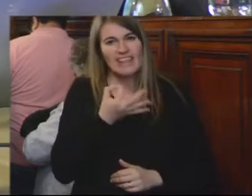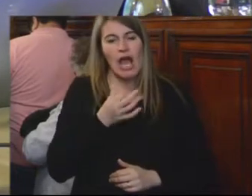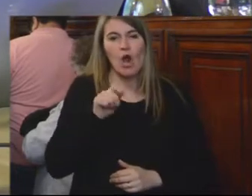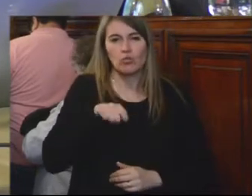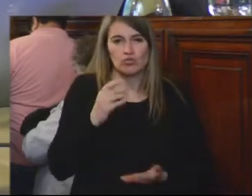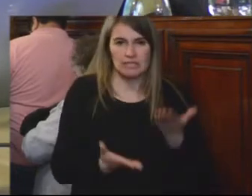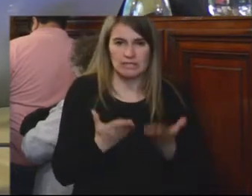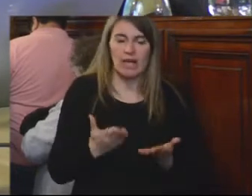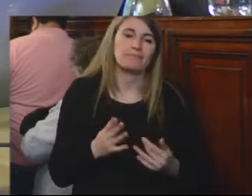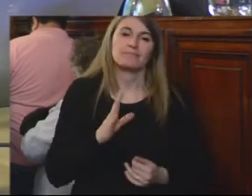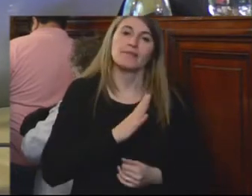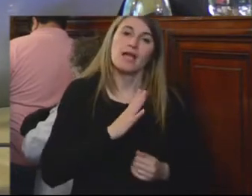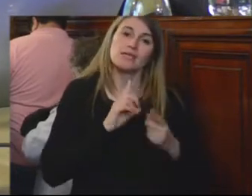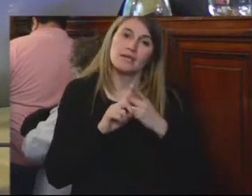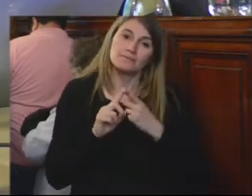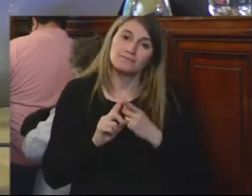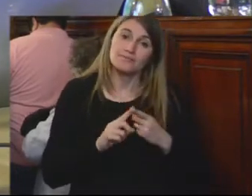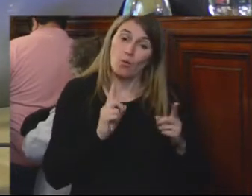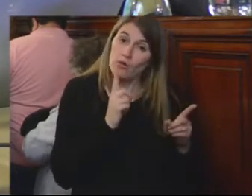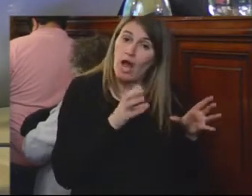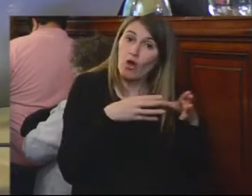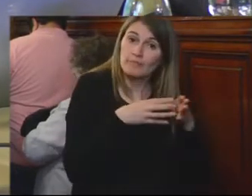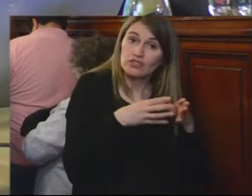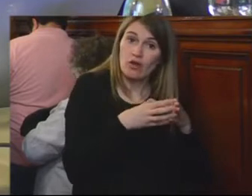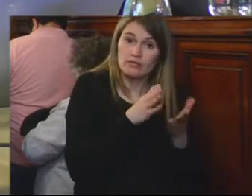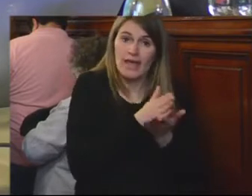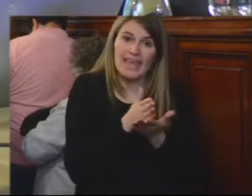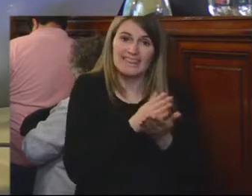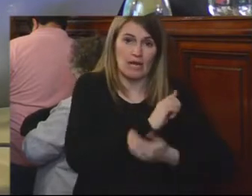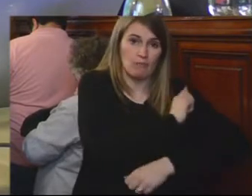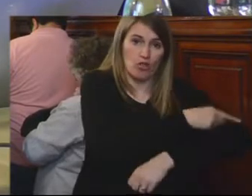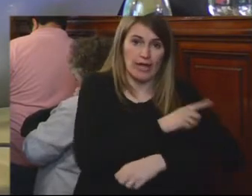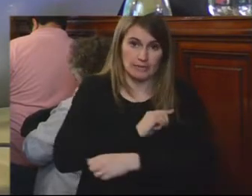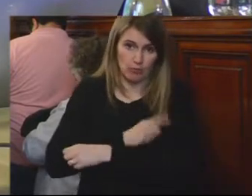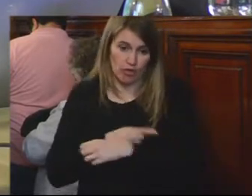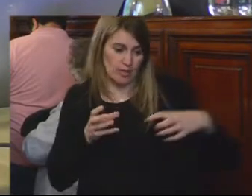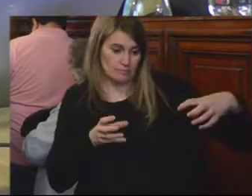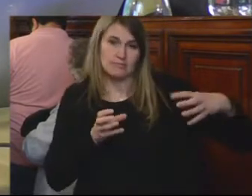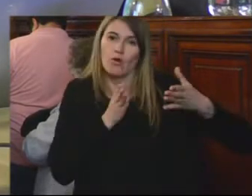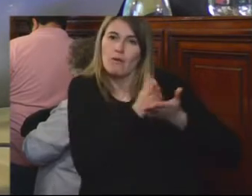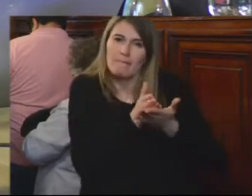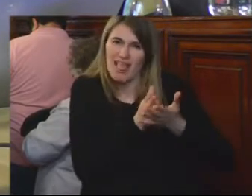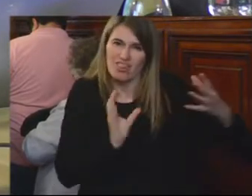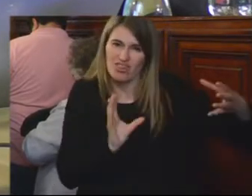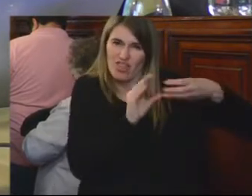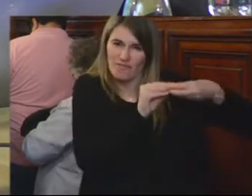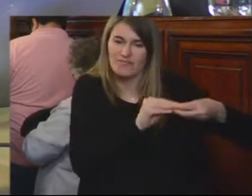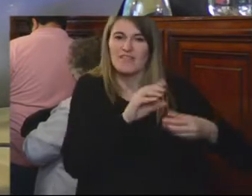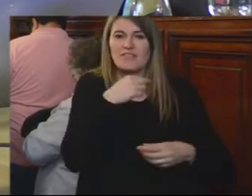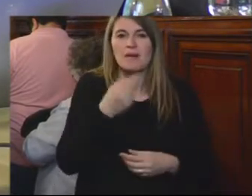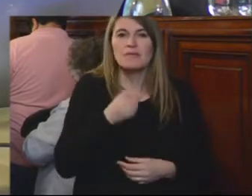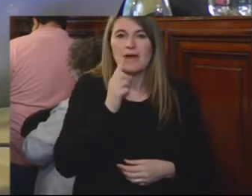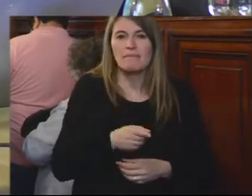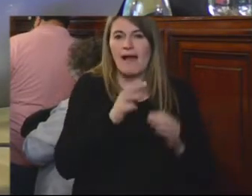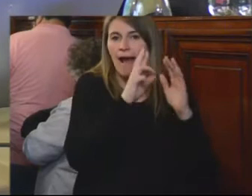mencionada acordada se creó la comisión interpoderes en el seno de la corte posteriormente motivó también al dictado de las reglas prácticas